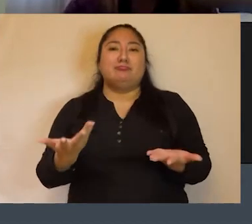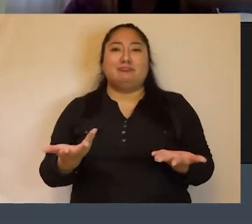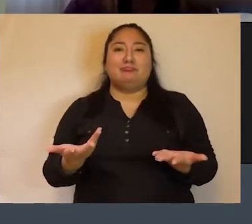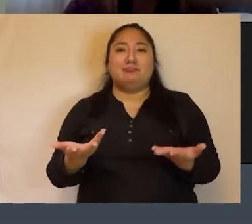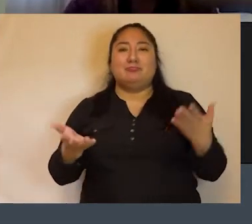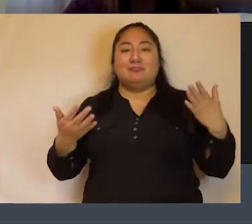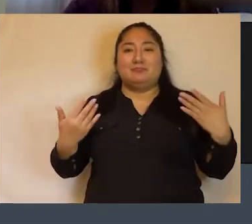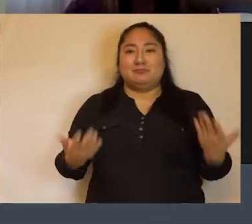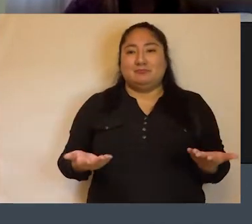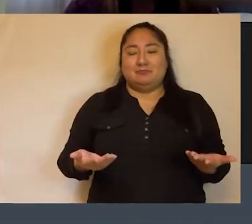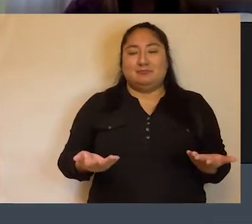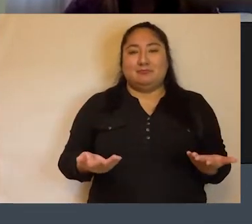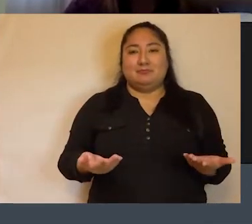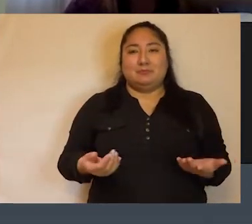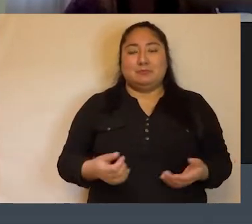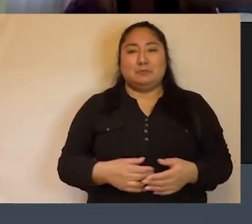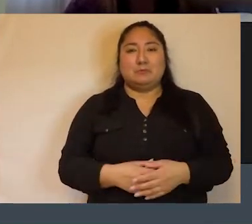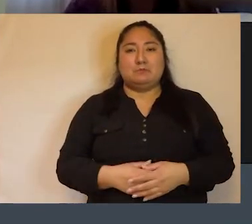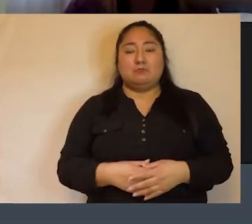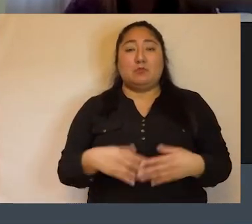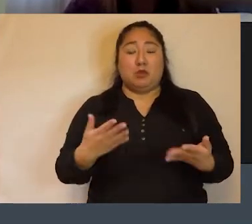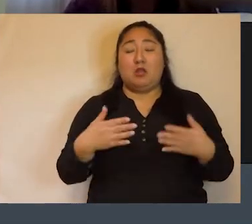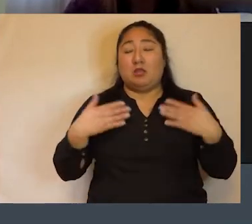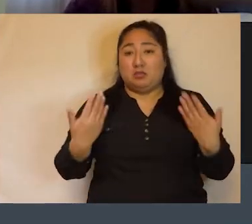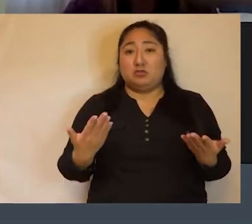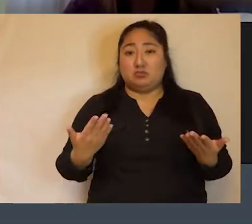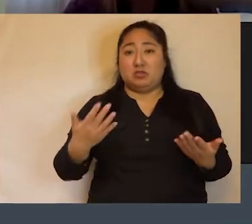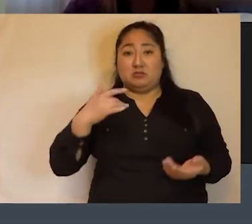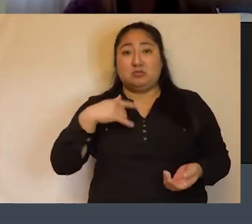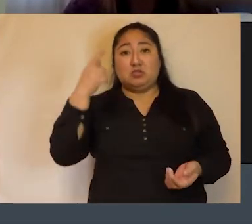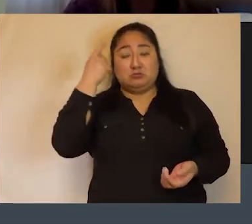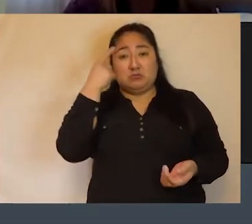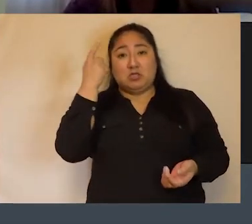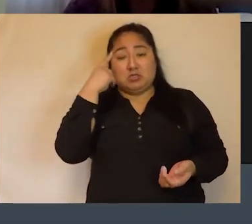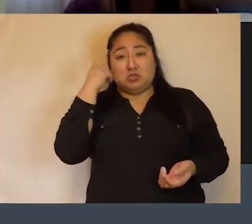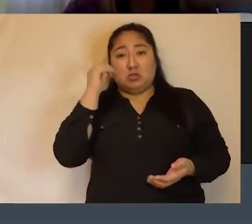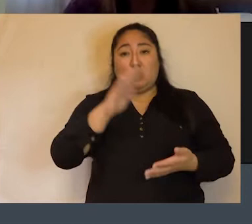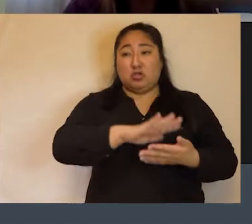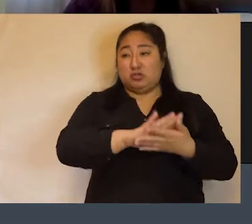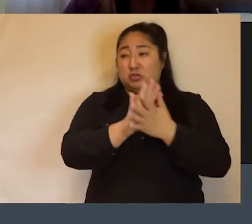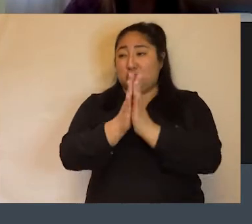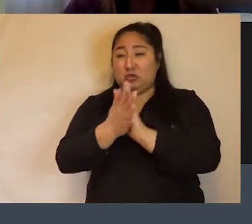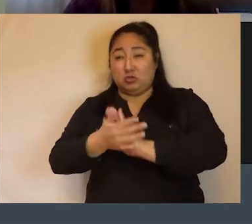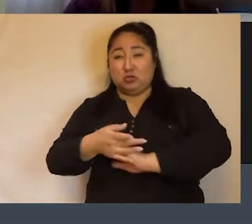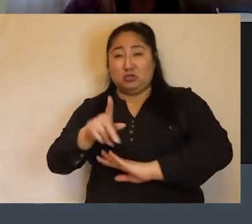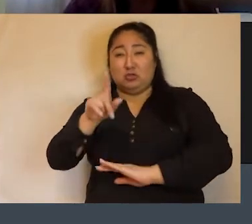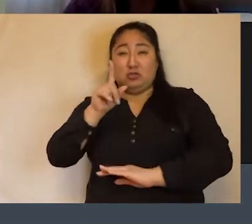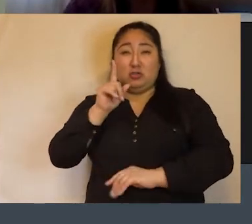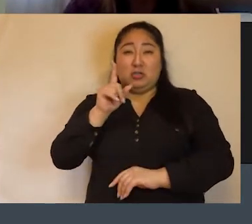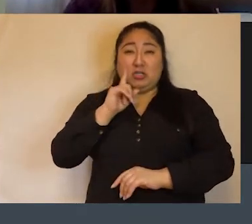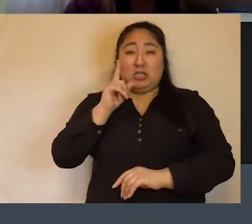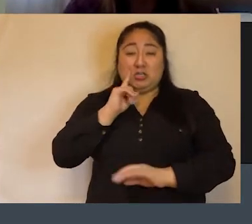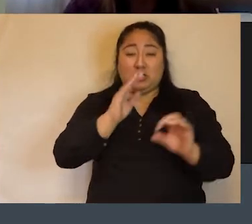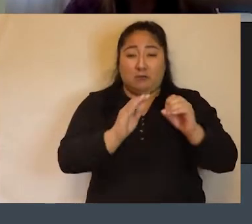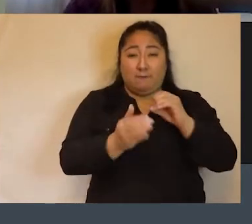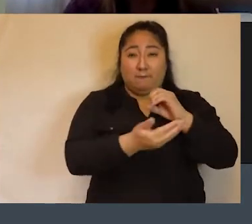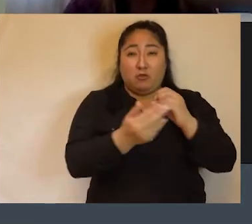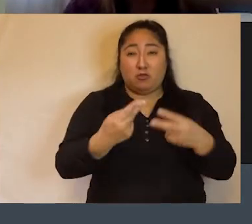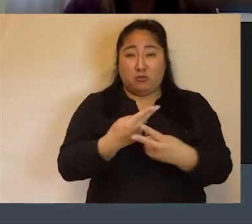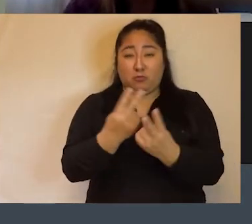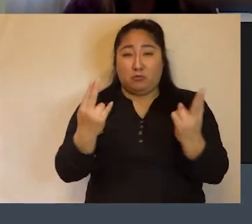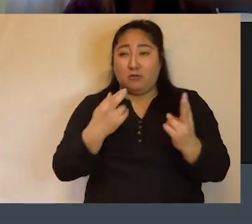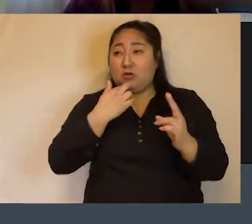ningún rédito adicional a lo que estamos obteniendo. Y por lo tanto, yo creo que todos aquellos que manejen